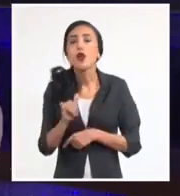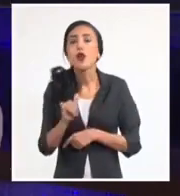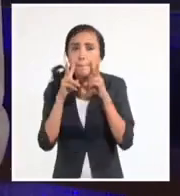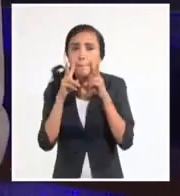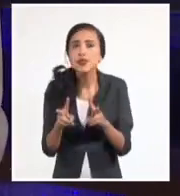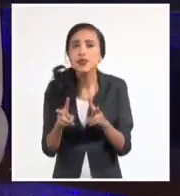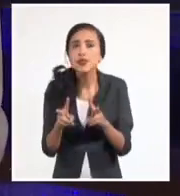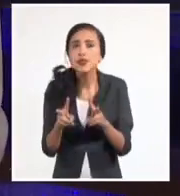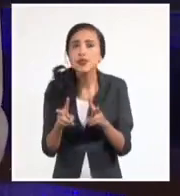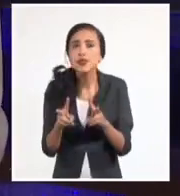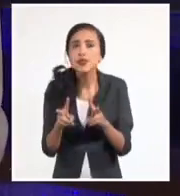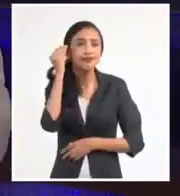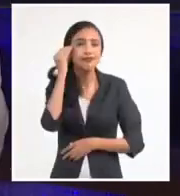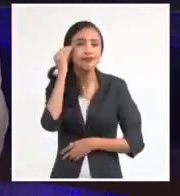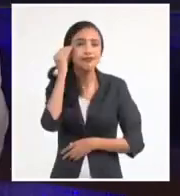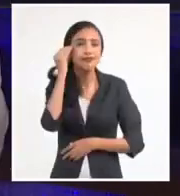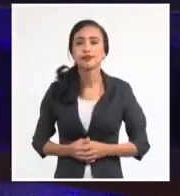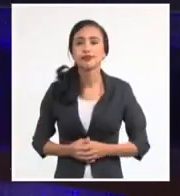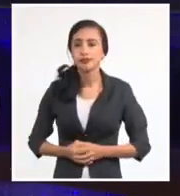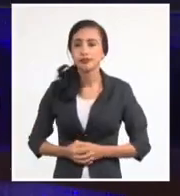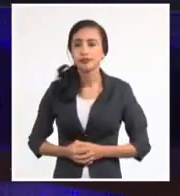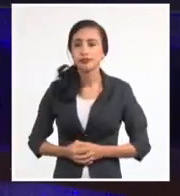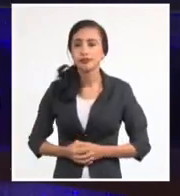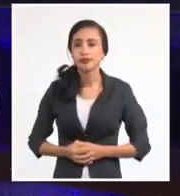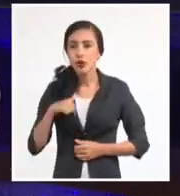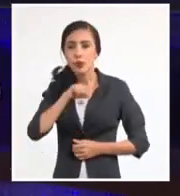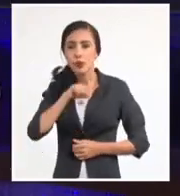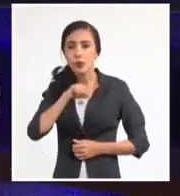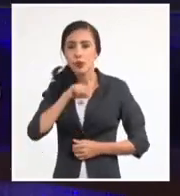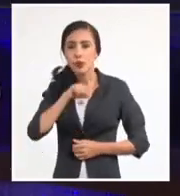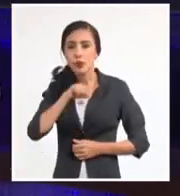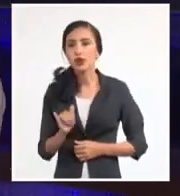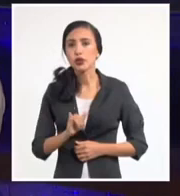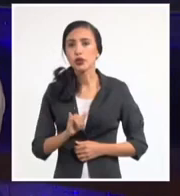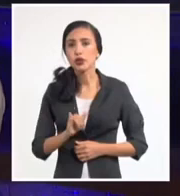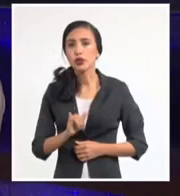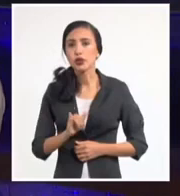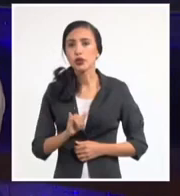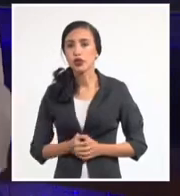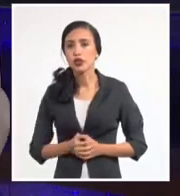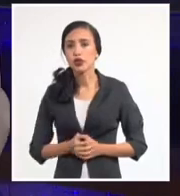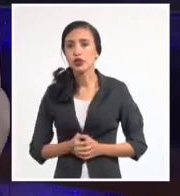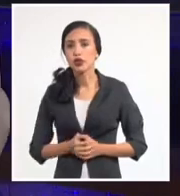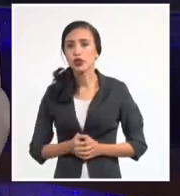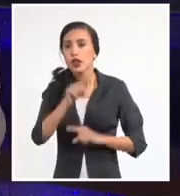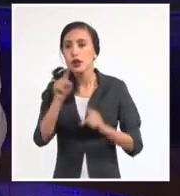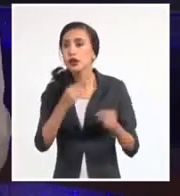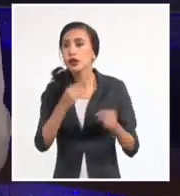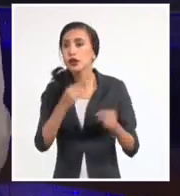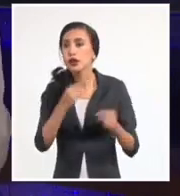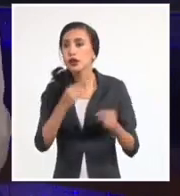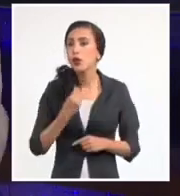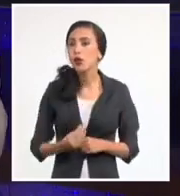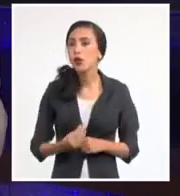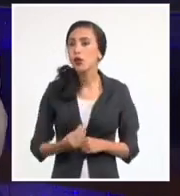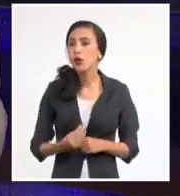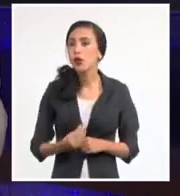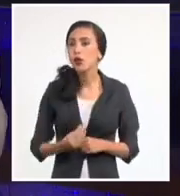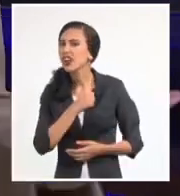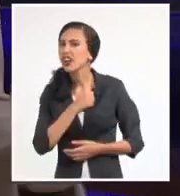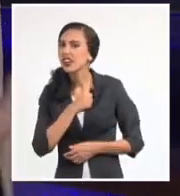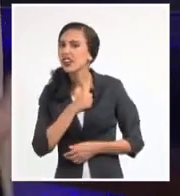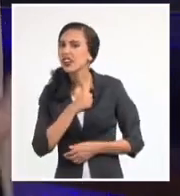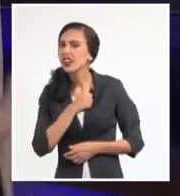esos conocimientos. Como le preguntaba también a los más jóvenes qué querían, cómo